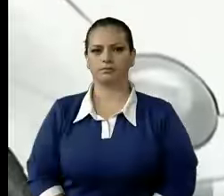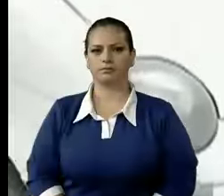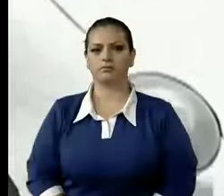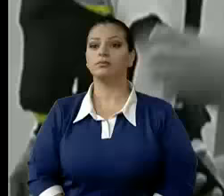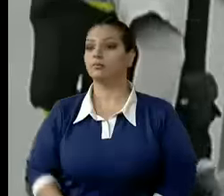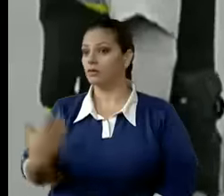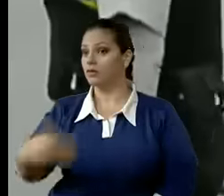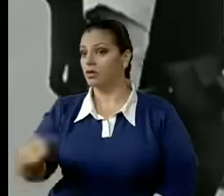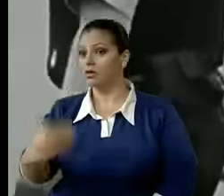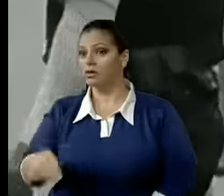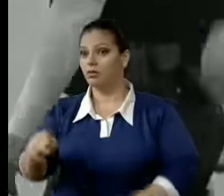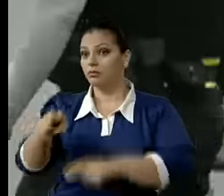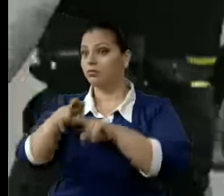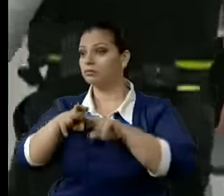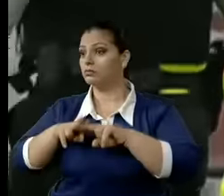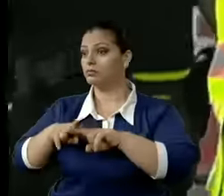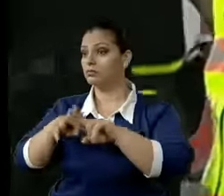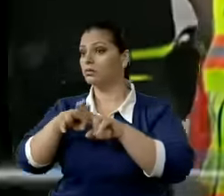¿Ya lo revisaron?